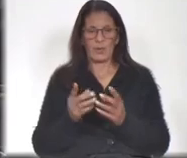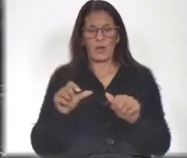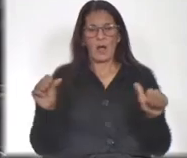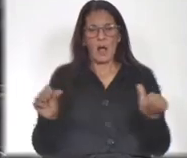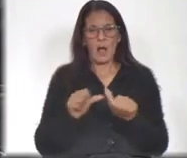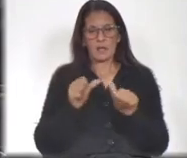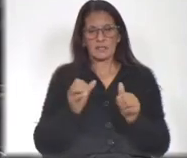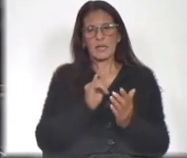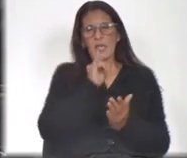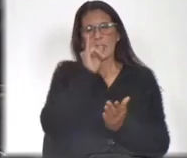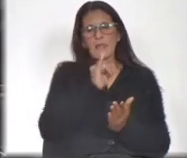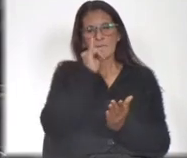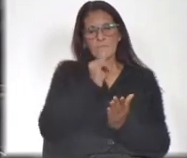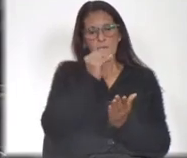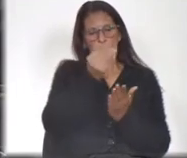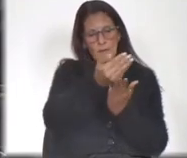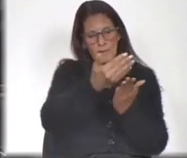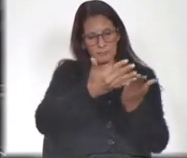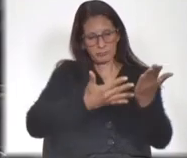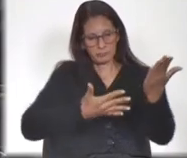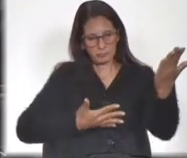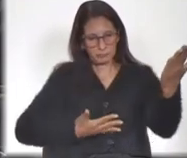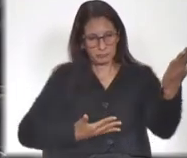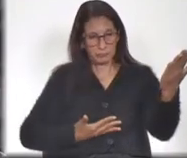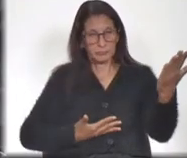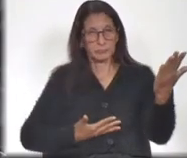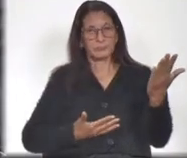hace un informe que no es vinculante,